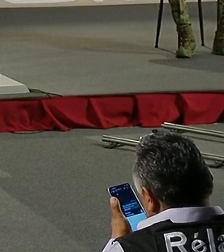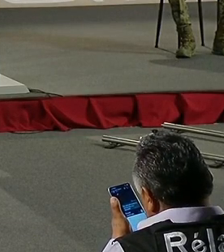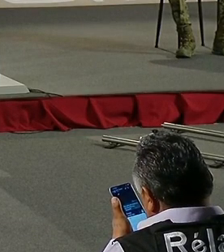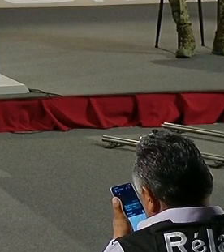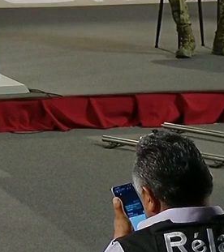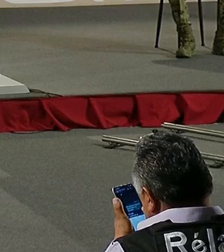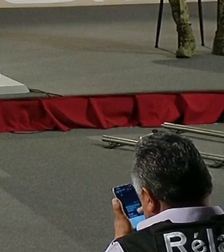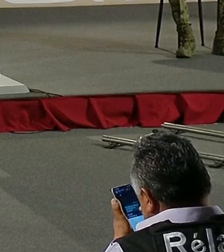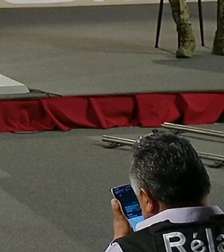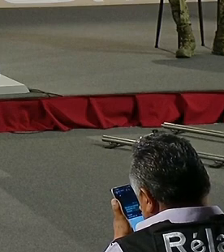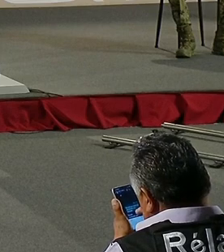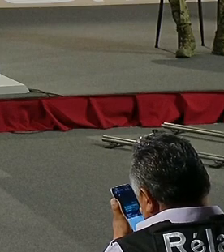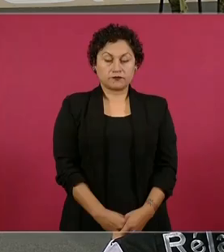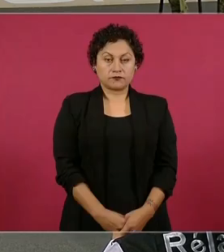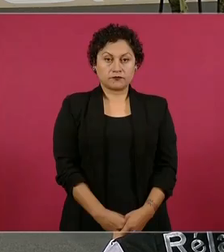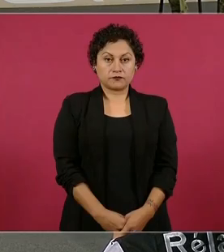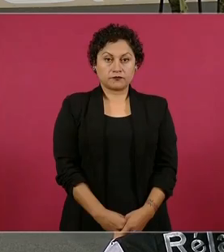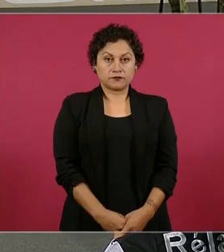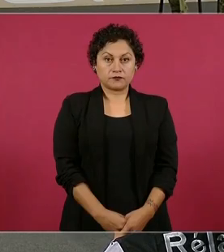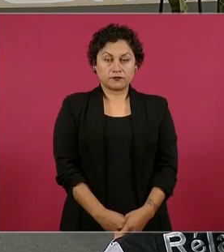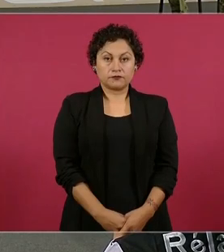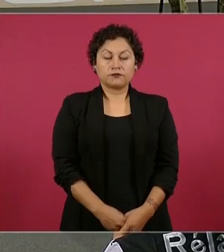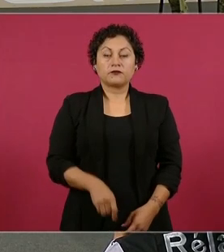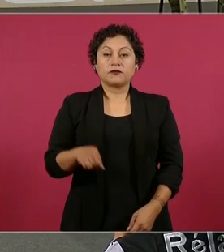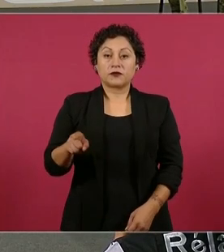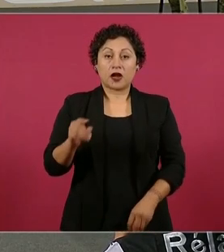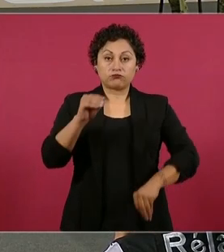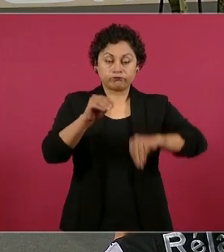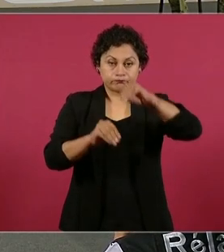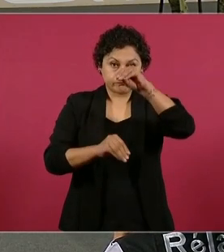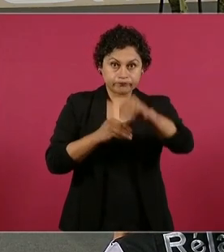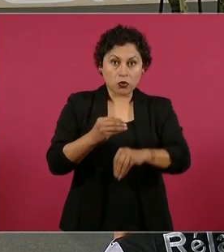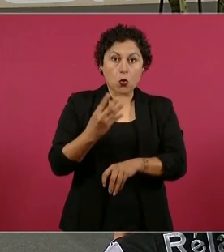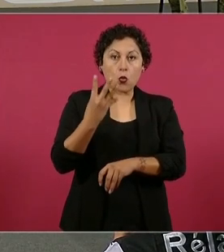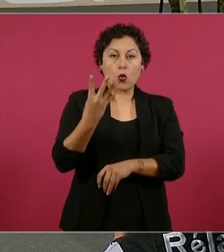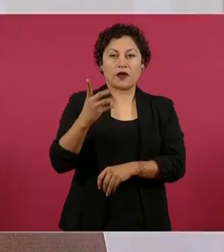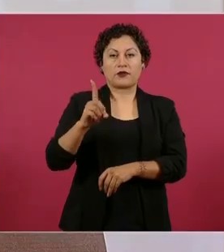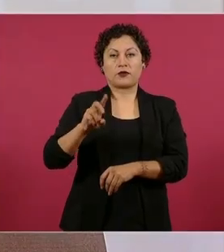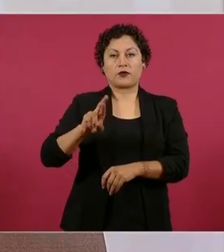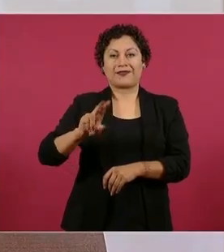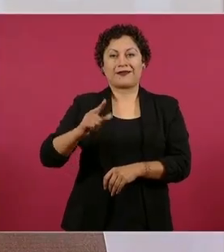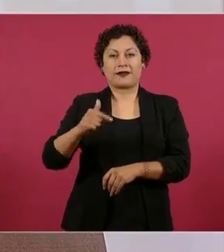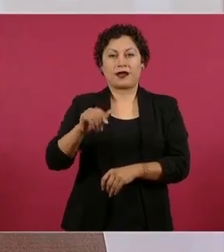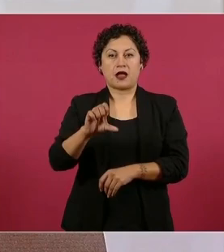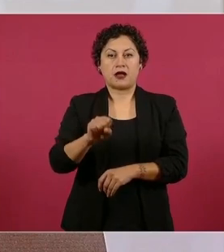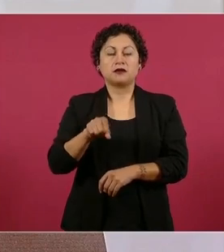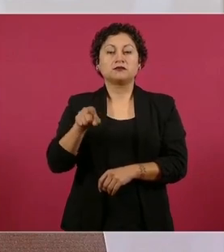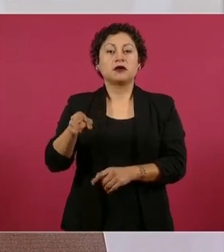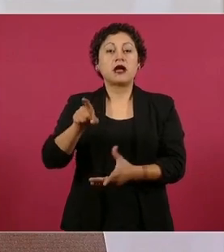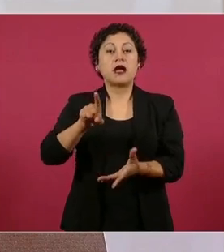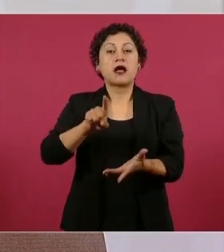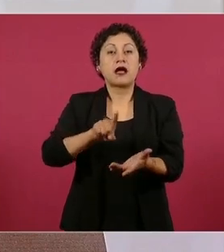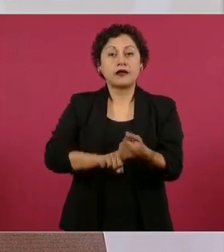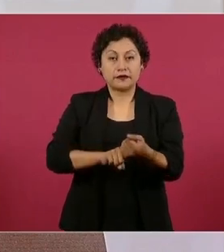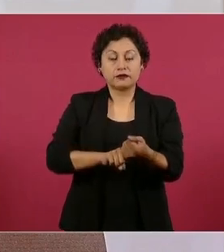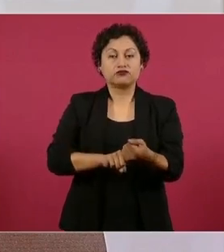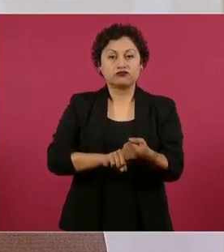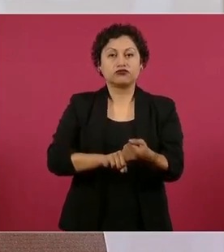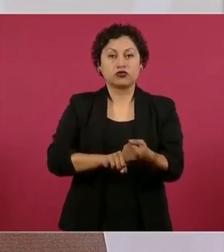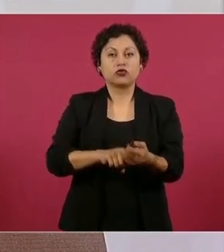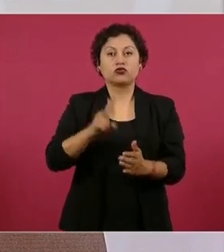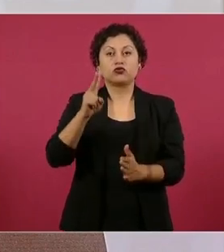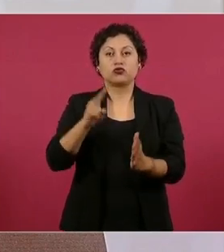se construyen 4 dragas autopropulsadas que tienen una capacidad de 2.800